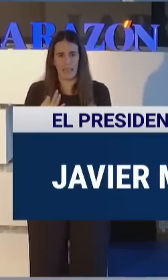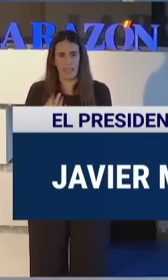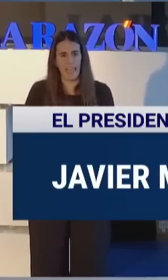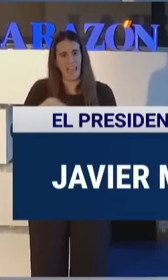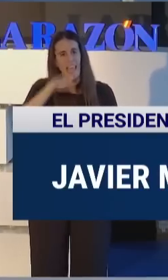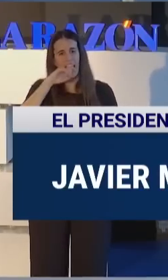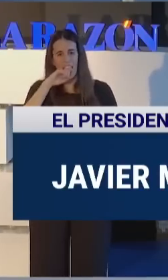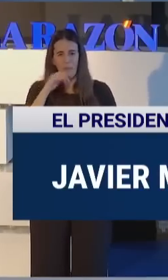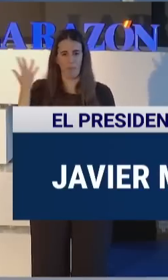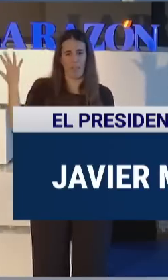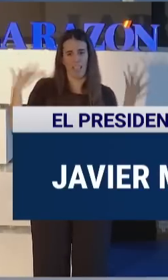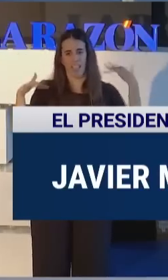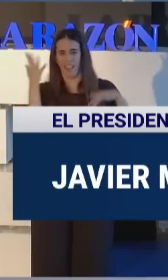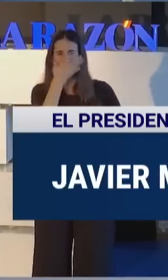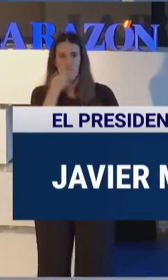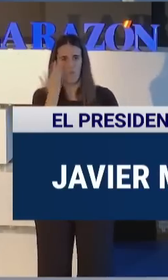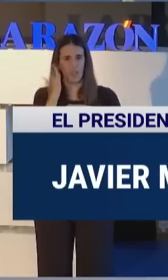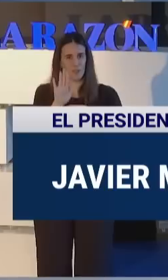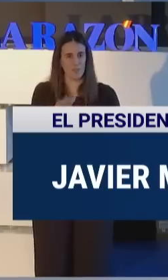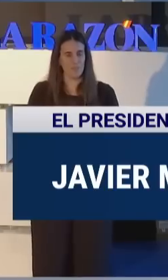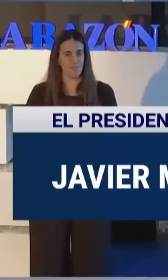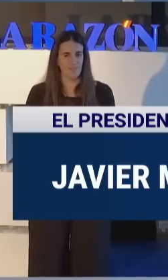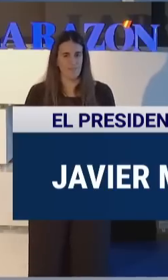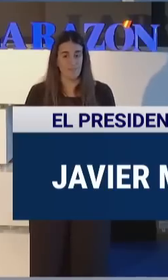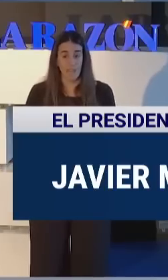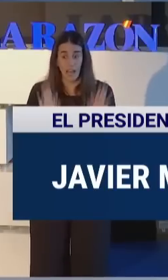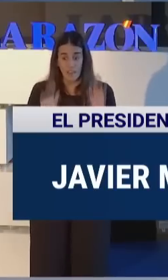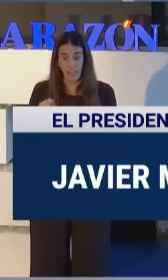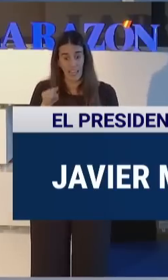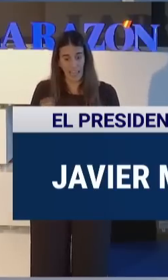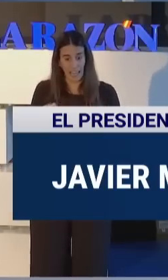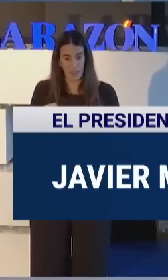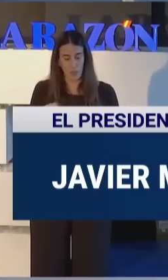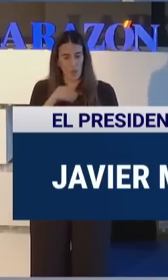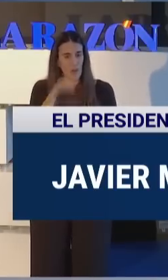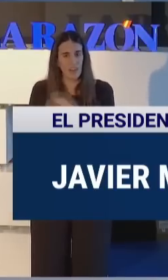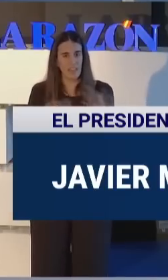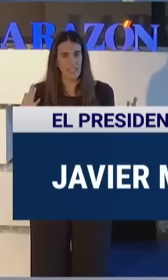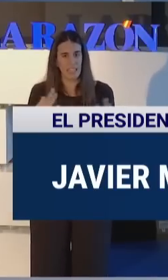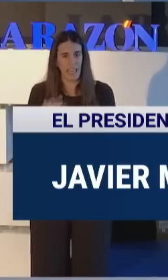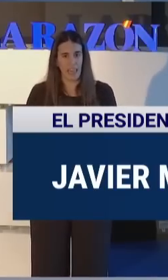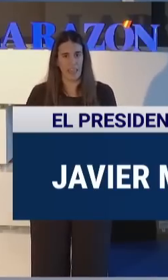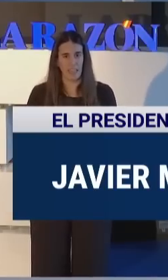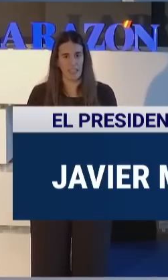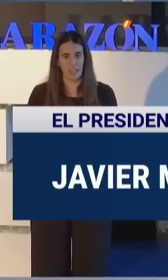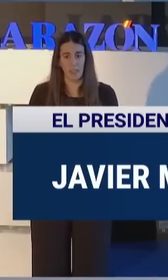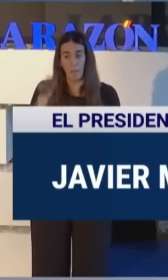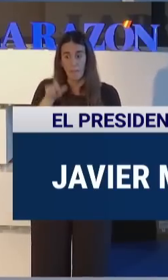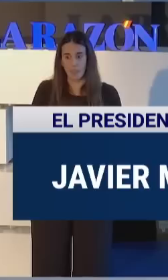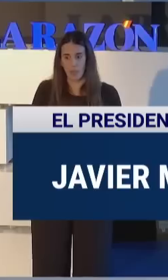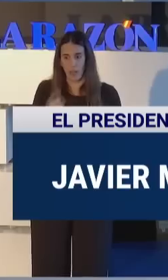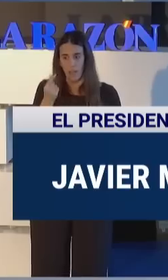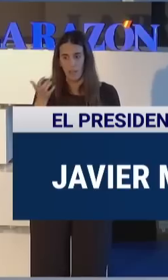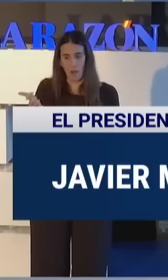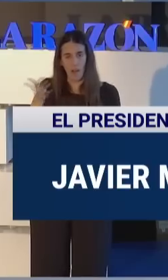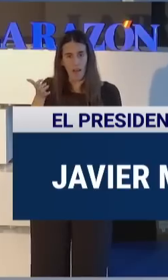envidia. Entonces, y eso genera un ataque sobre el que genera riqueza